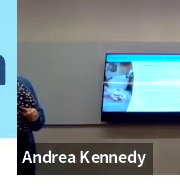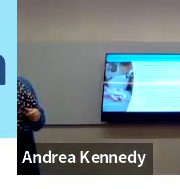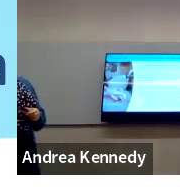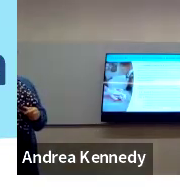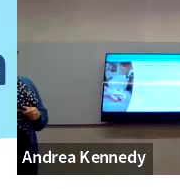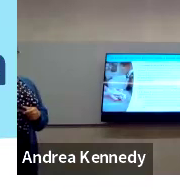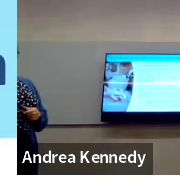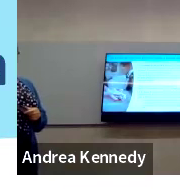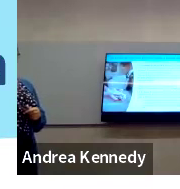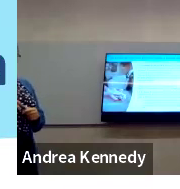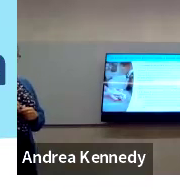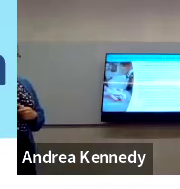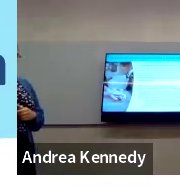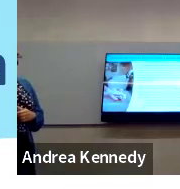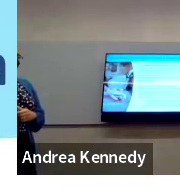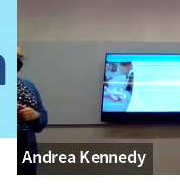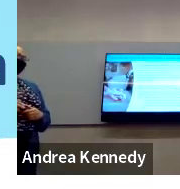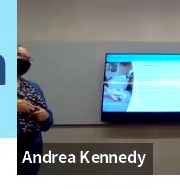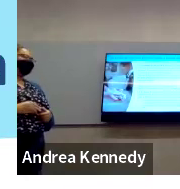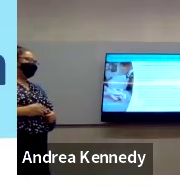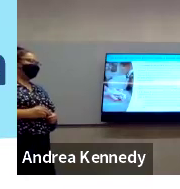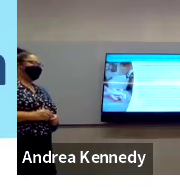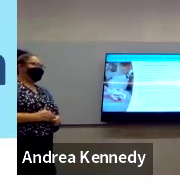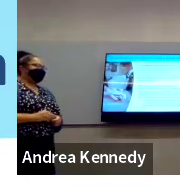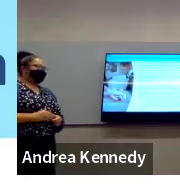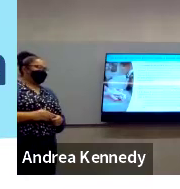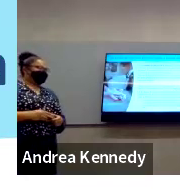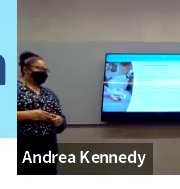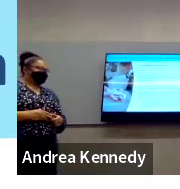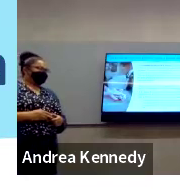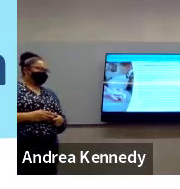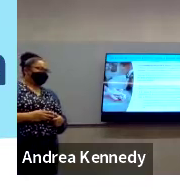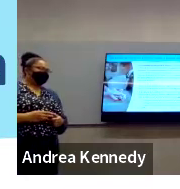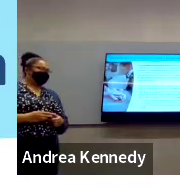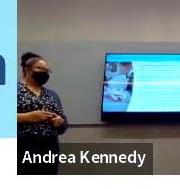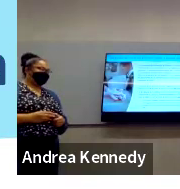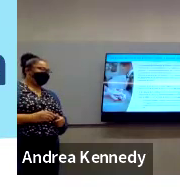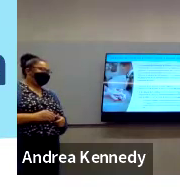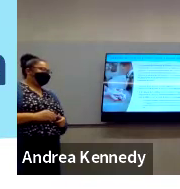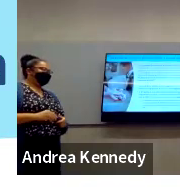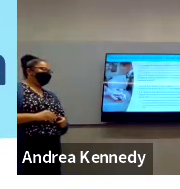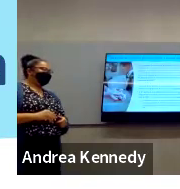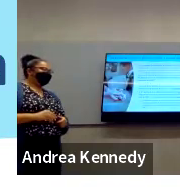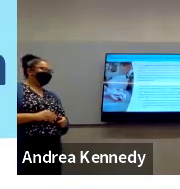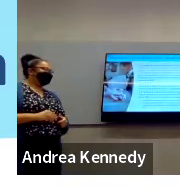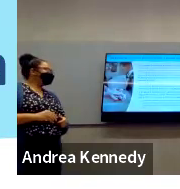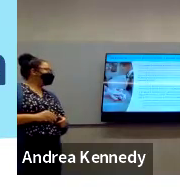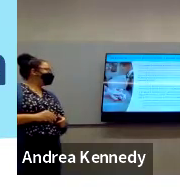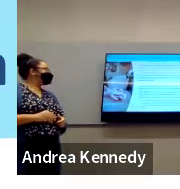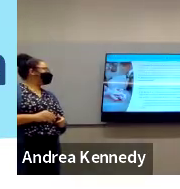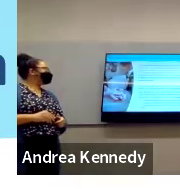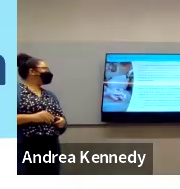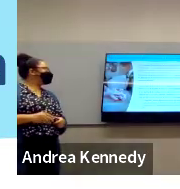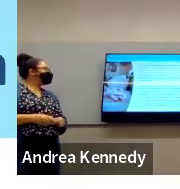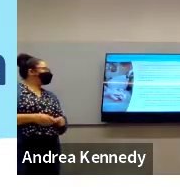pagando. Los inquilinos pueden impugnar esta parte del proceso presentando una notificación de